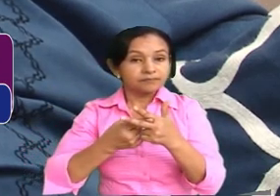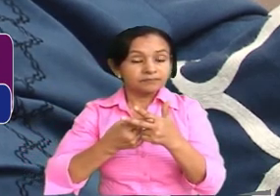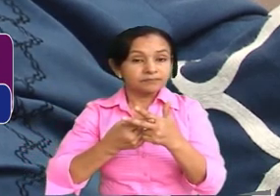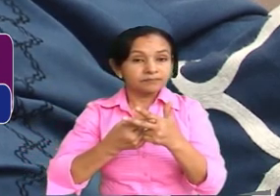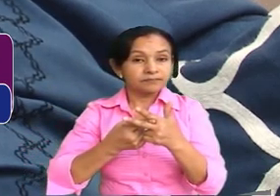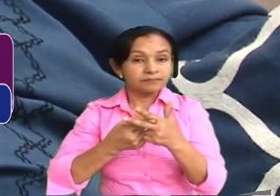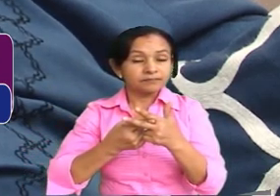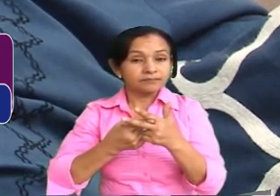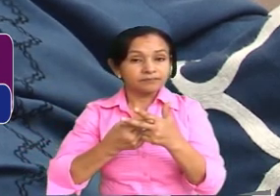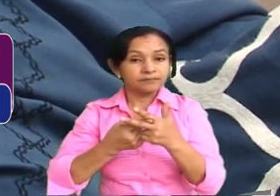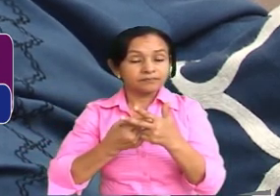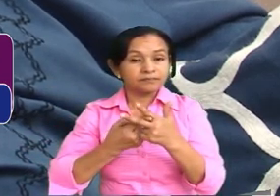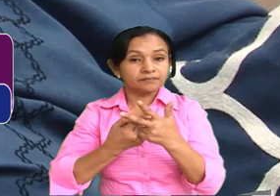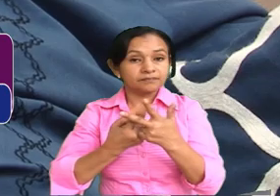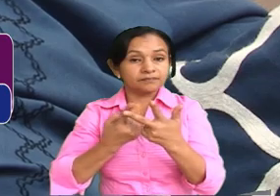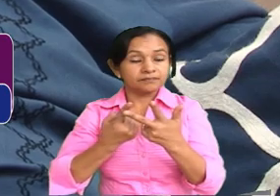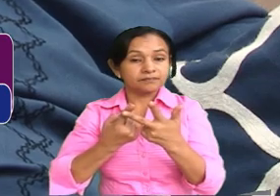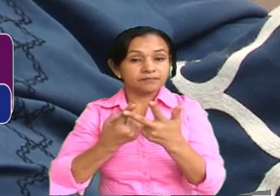con